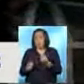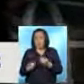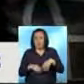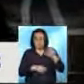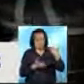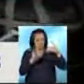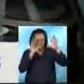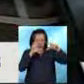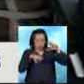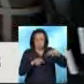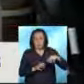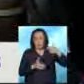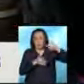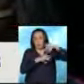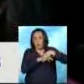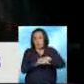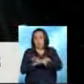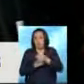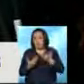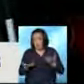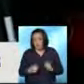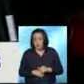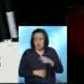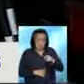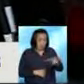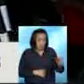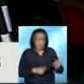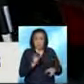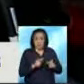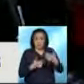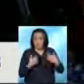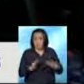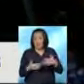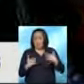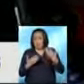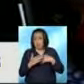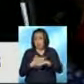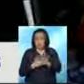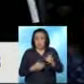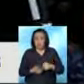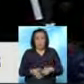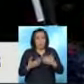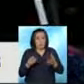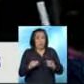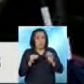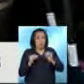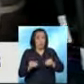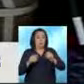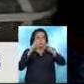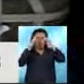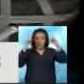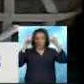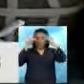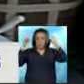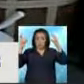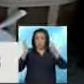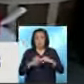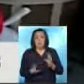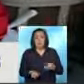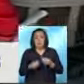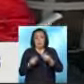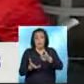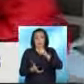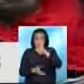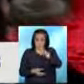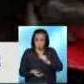lluvias, huaicos e inundaciones. Favorablemente, ellos ya han podido ingresar, hemos visto que les han colocado carpas, incluso que les han dado